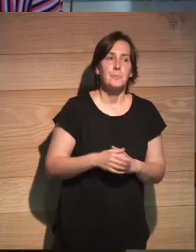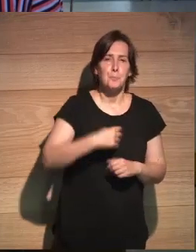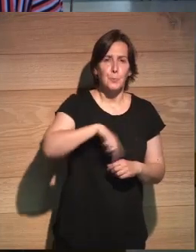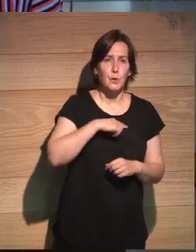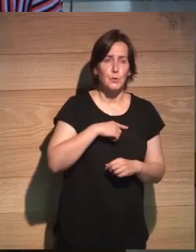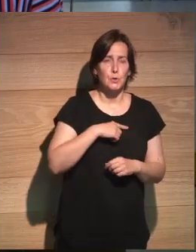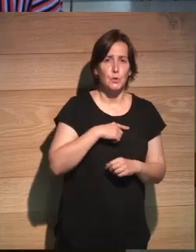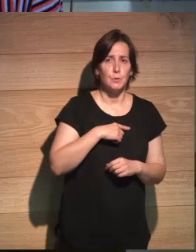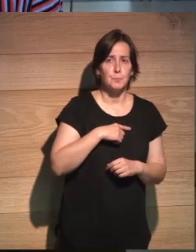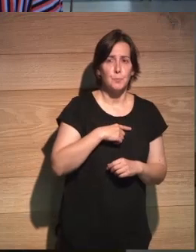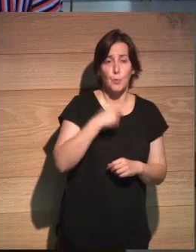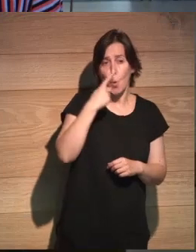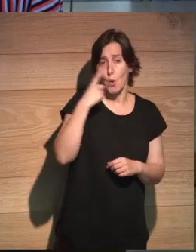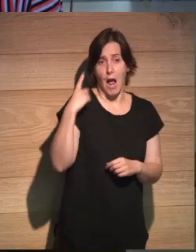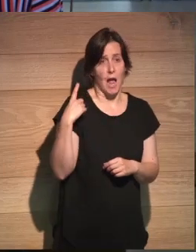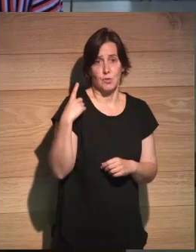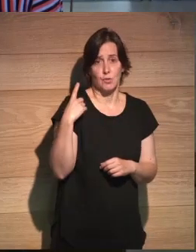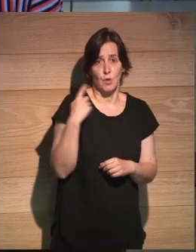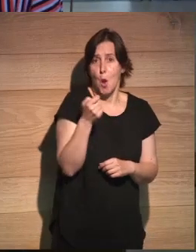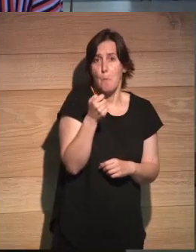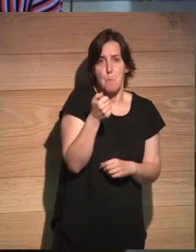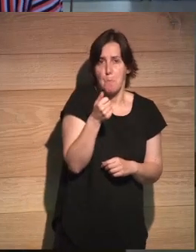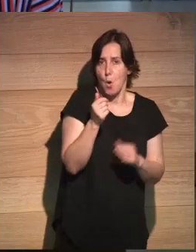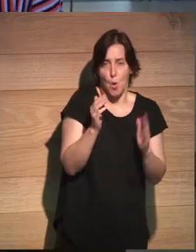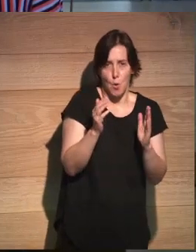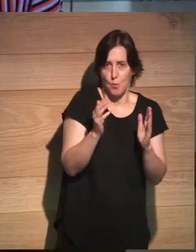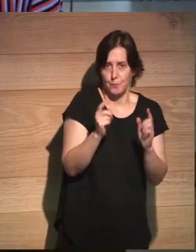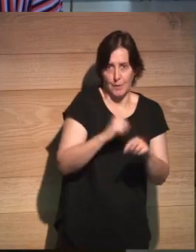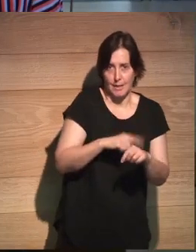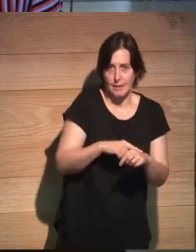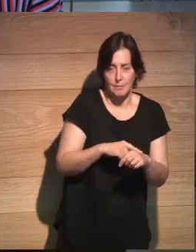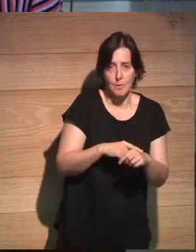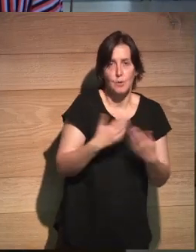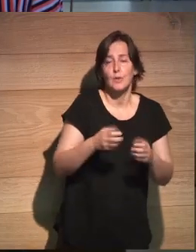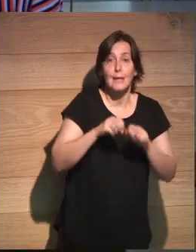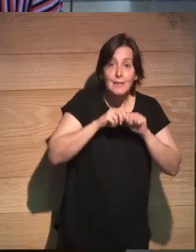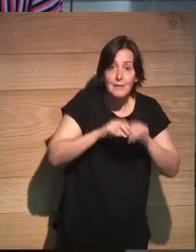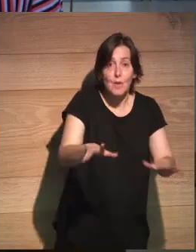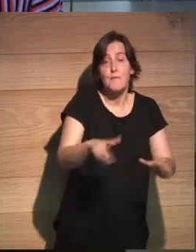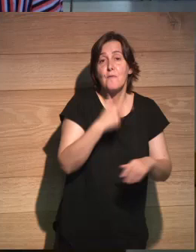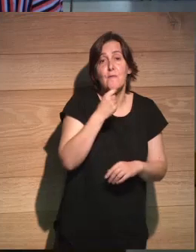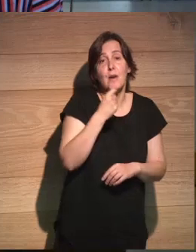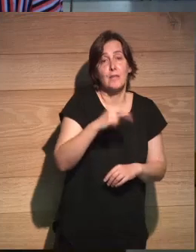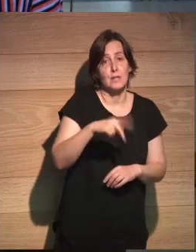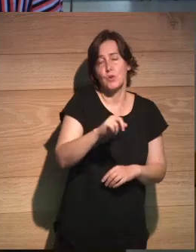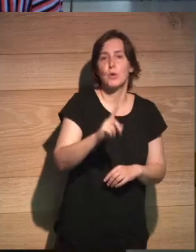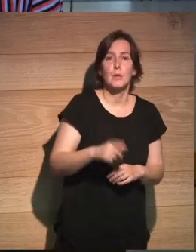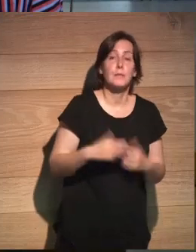Llevamos un año solamente, llevamos muy poquito, y la difusión a veces no es tan fácil. Si queréis,